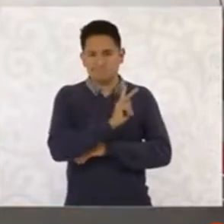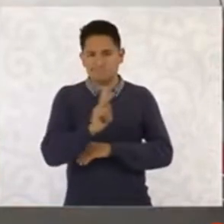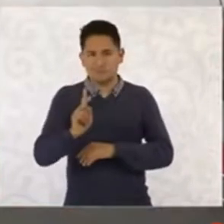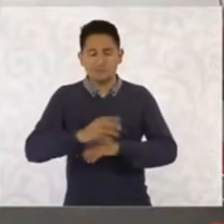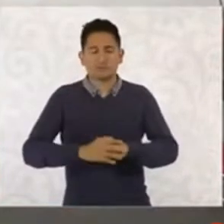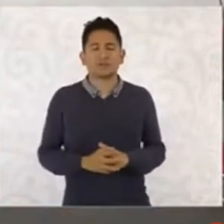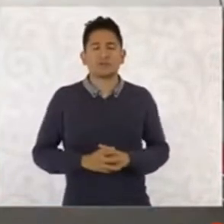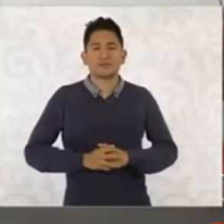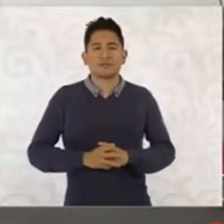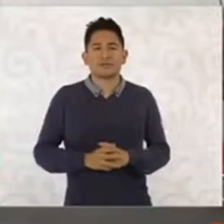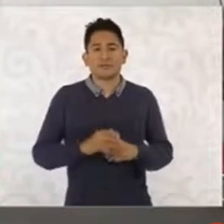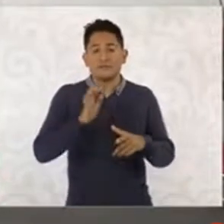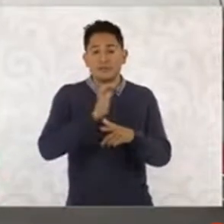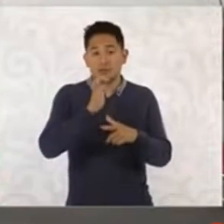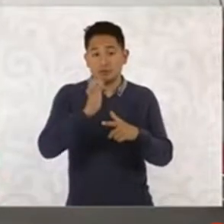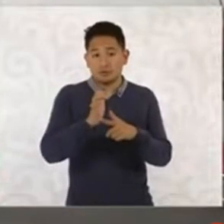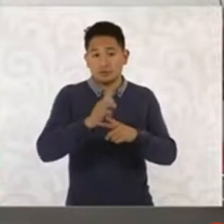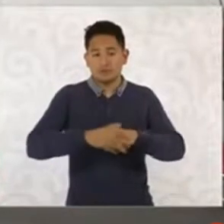Entonces,